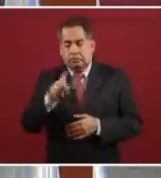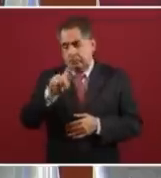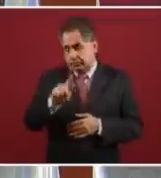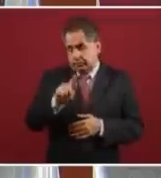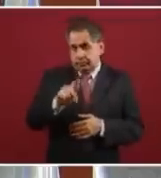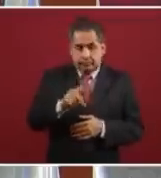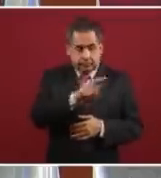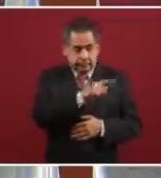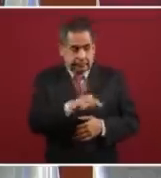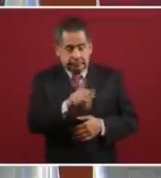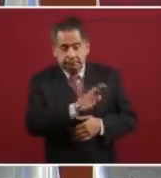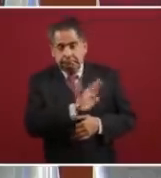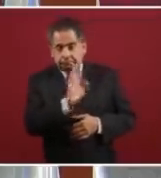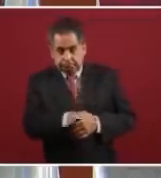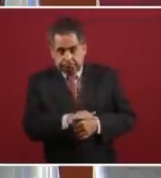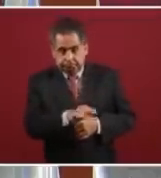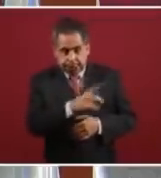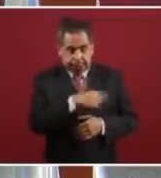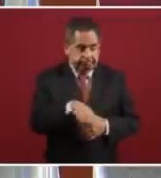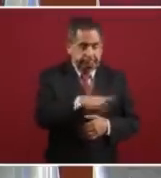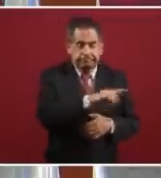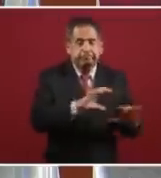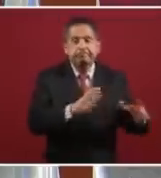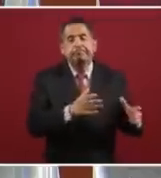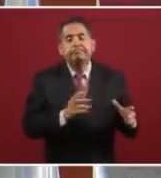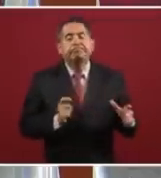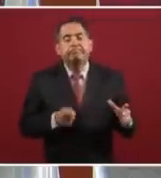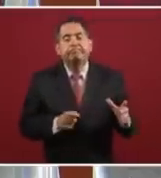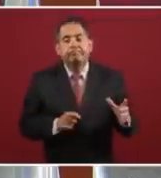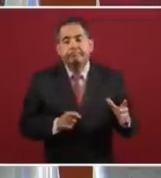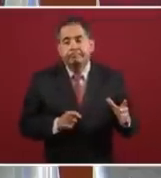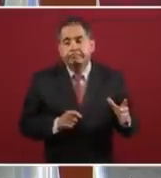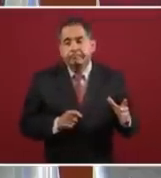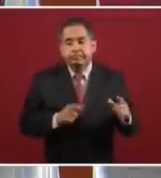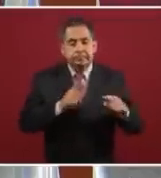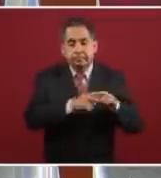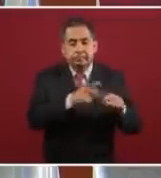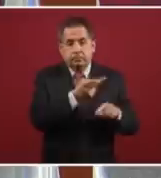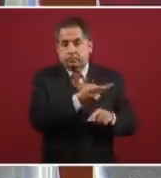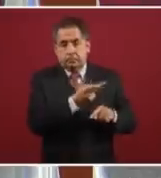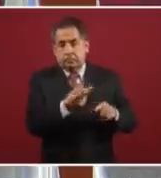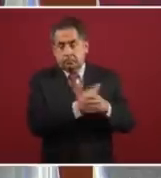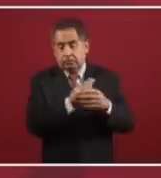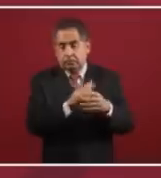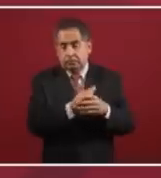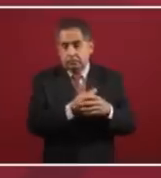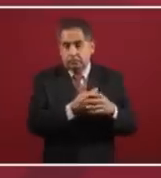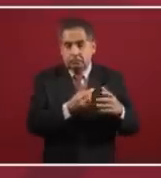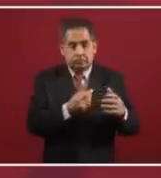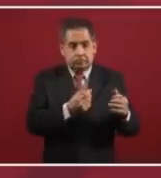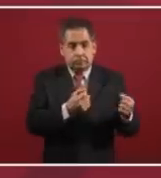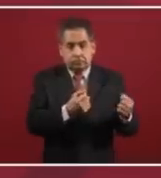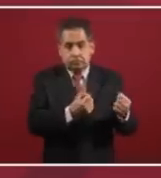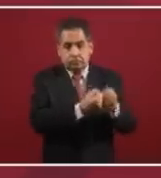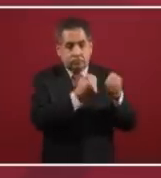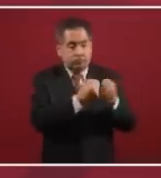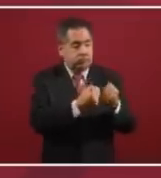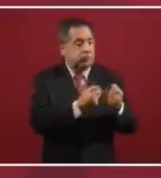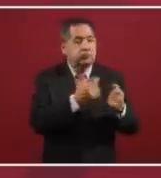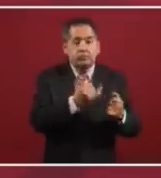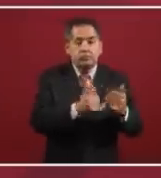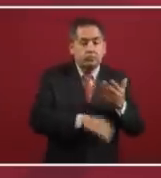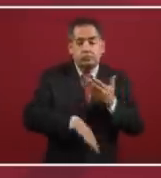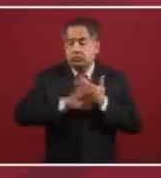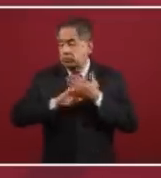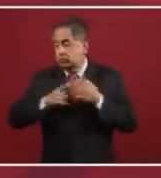5.370 fallecidos que han sido como resultado de las agresiones contra las autoridades